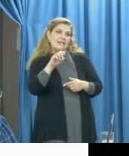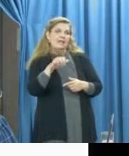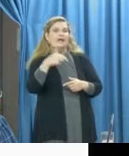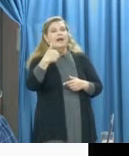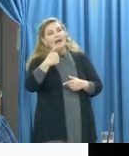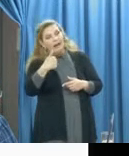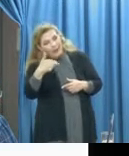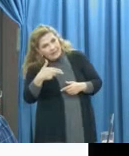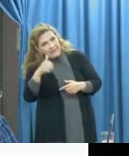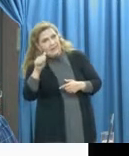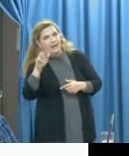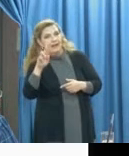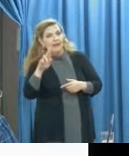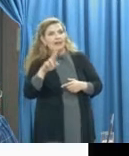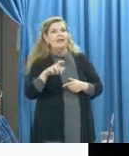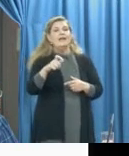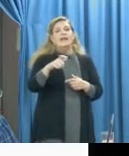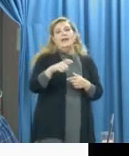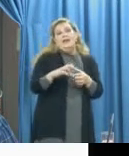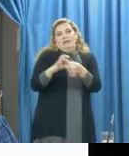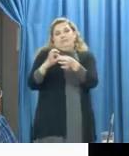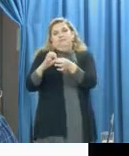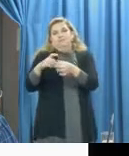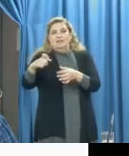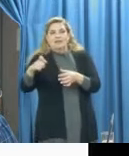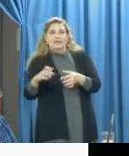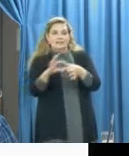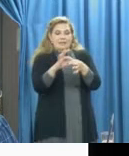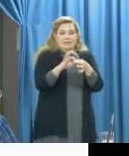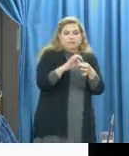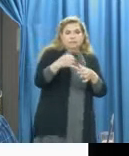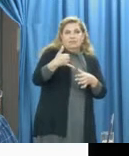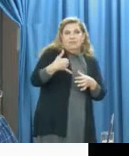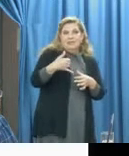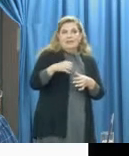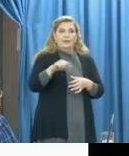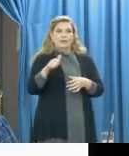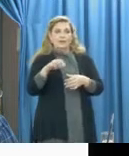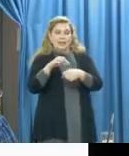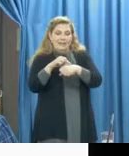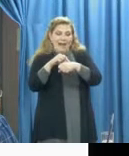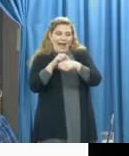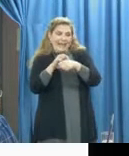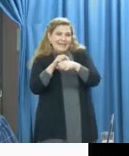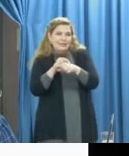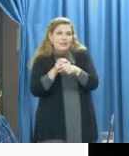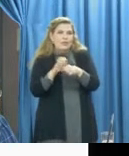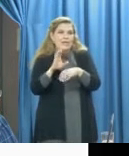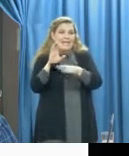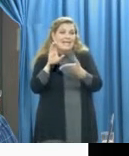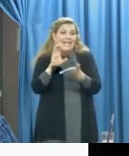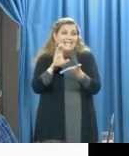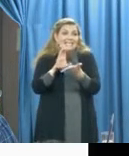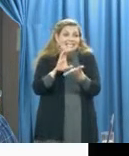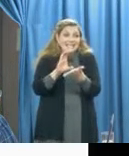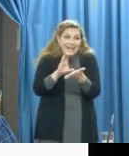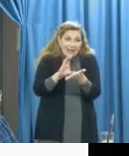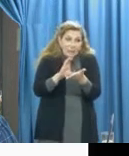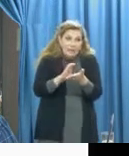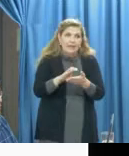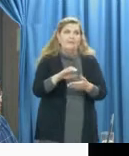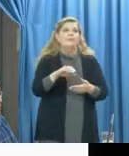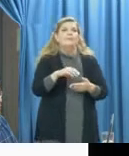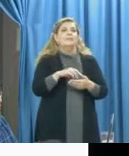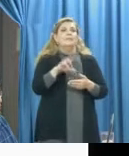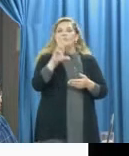herencia ligada al X, herencia ligada al Y la herencia mitocondrial. En las sorderas no sindrómicas